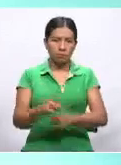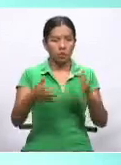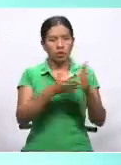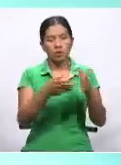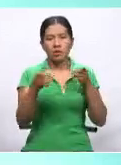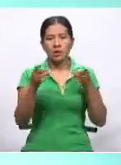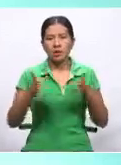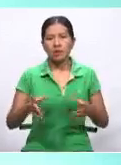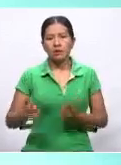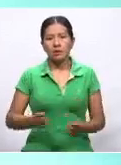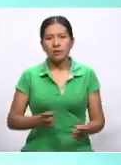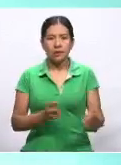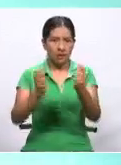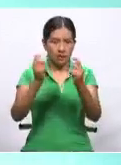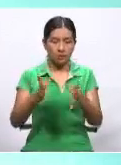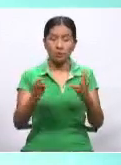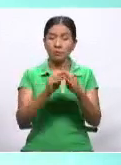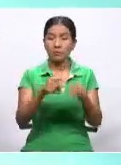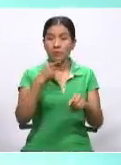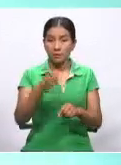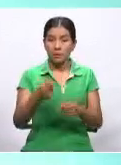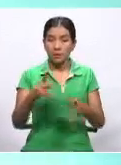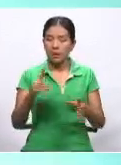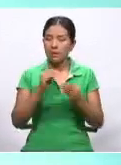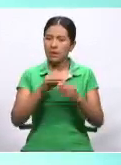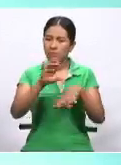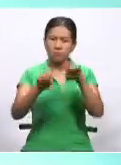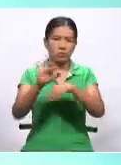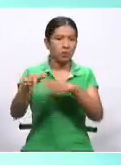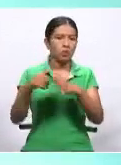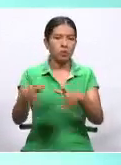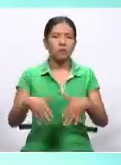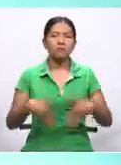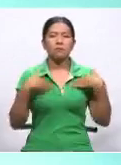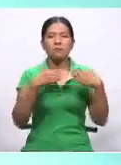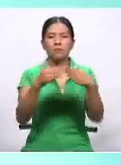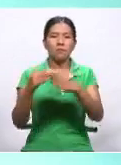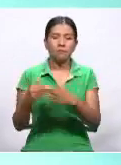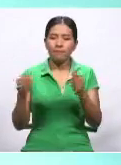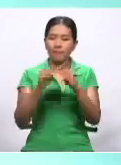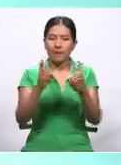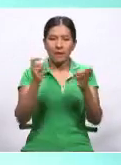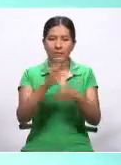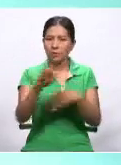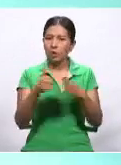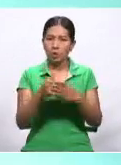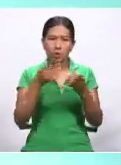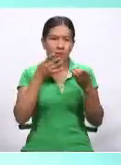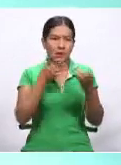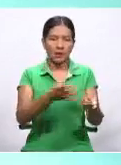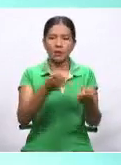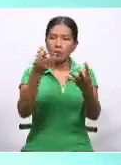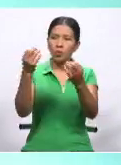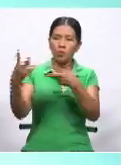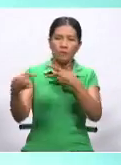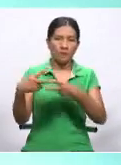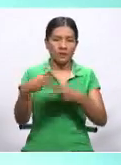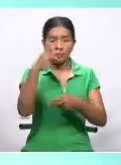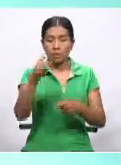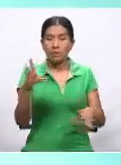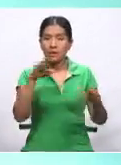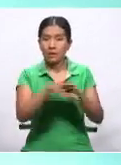de Transporte ha indicado que se allanó una vivienda, pero esto a denuncia de varios vecinos, ya que al interior se